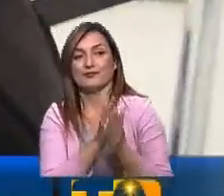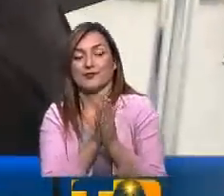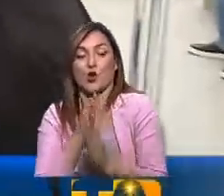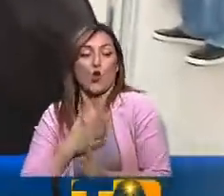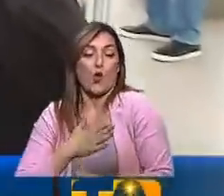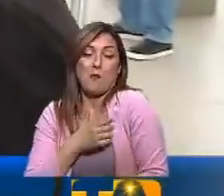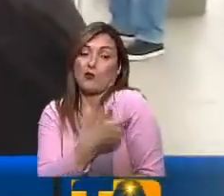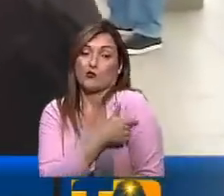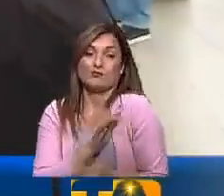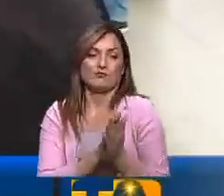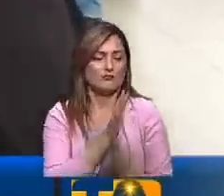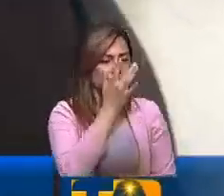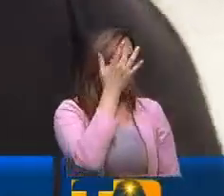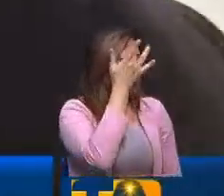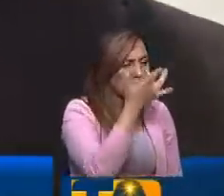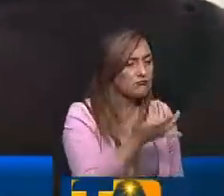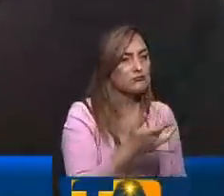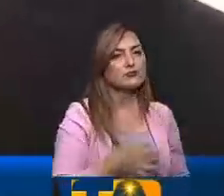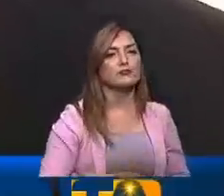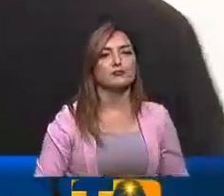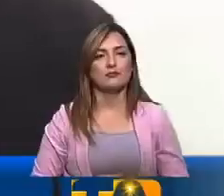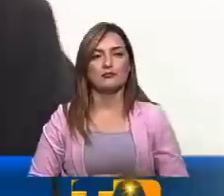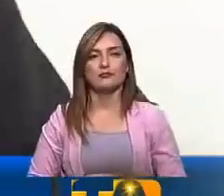y por qué